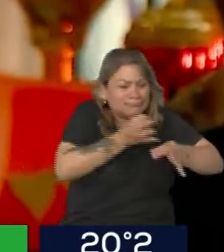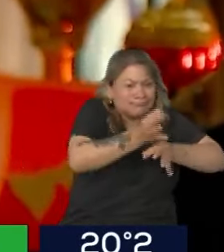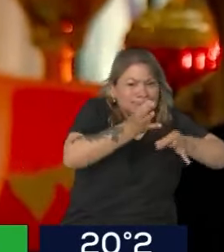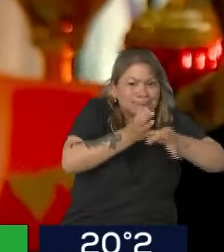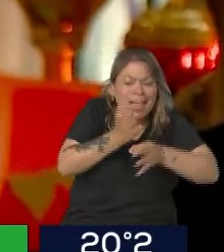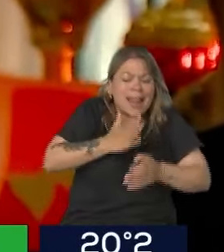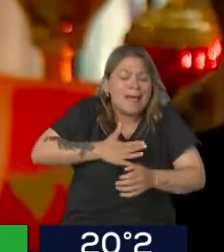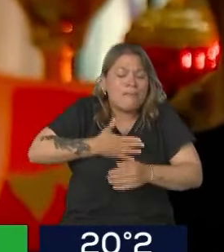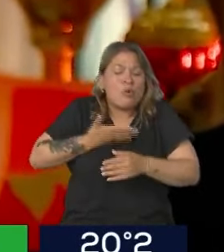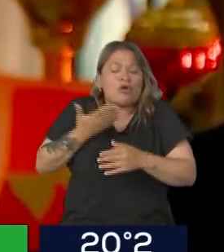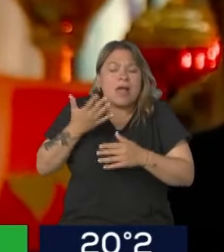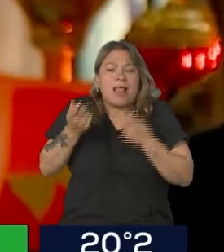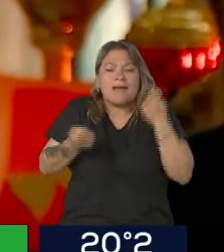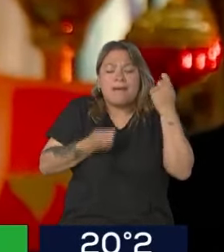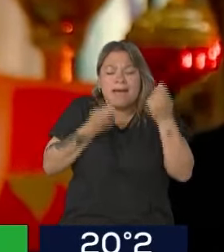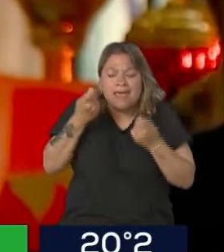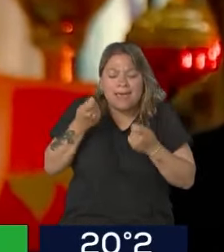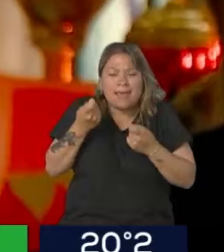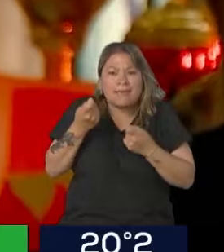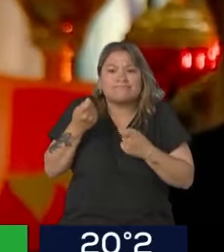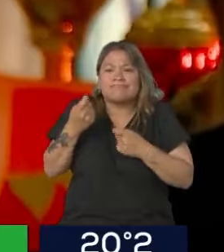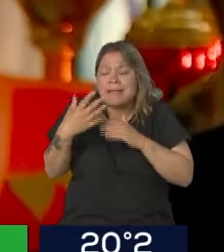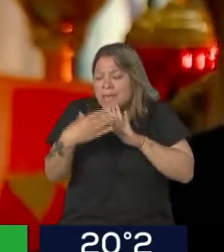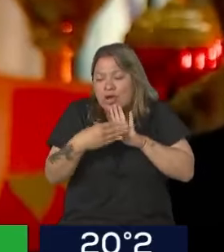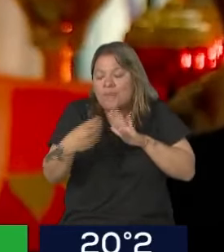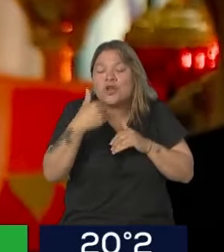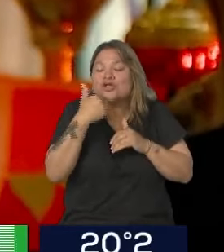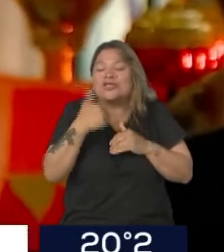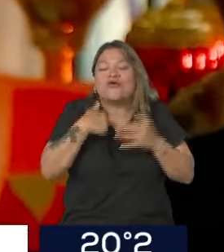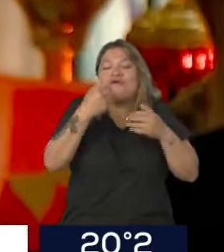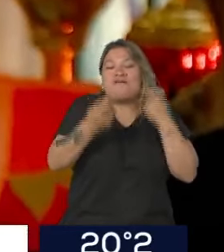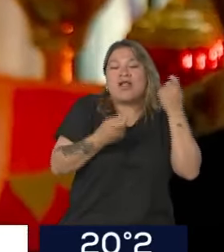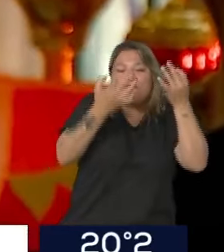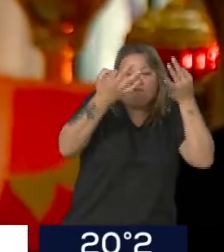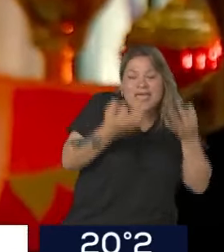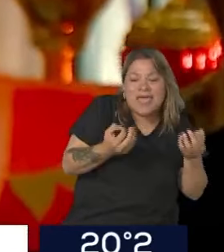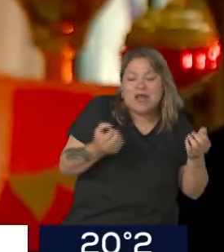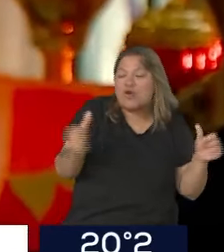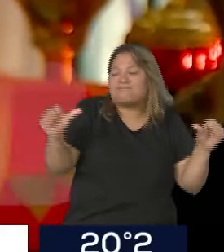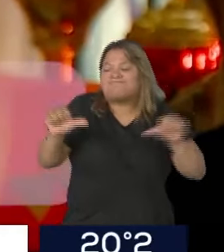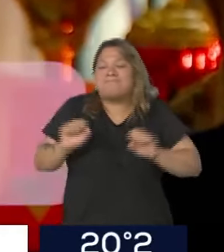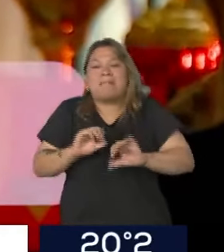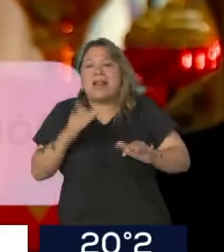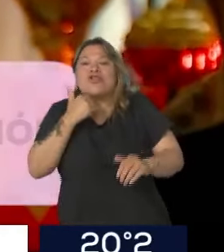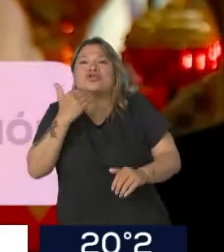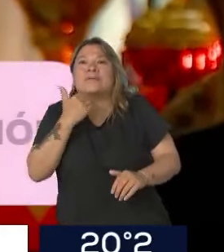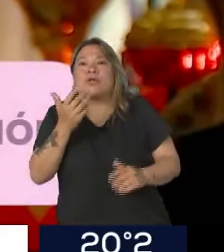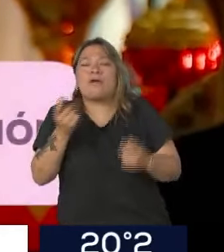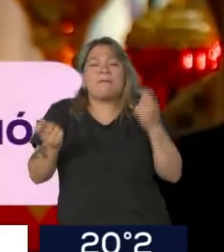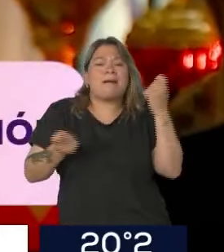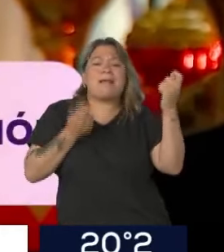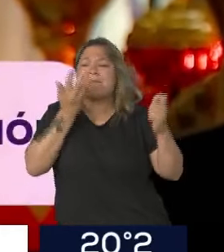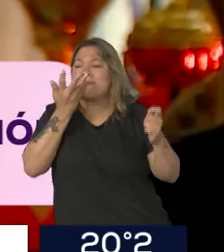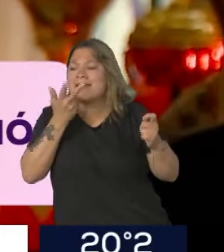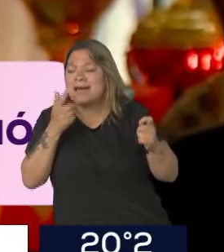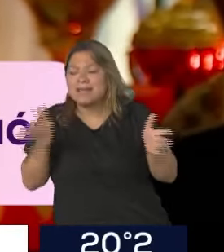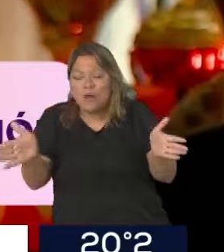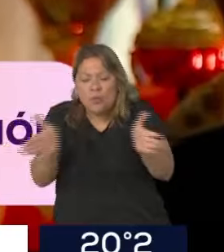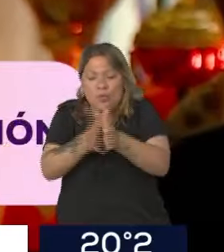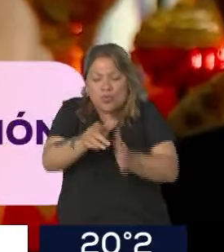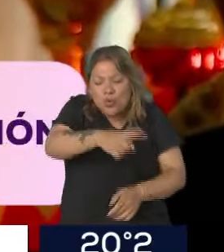a la danza. Me encanta, no sé si lo hago bien o mal, pero me encanta bailar, estar con ellos, disfrutar.